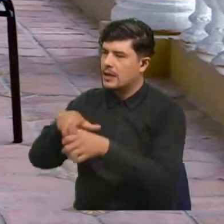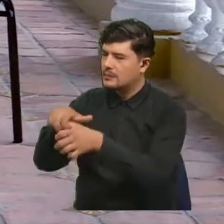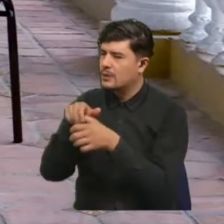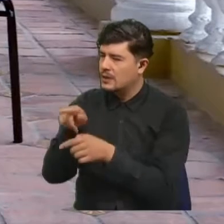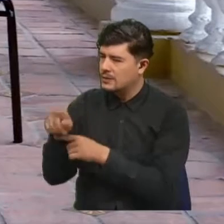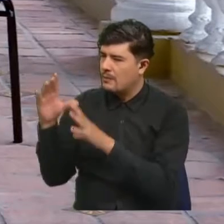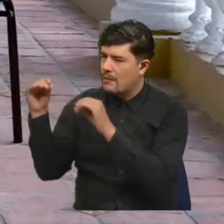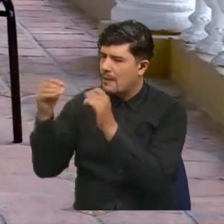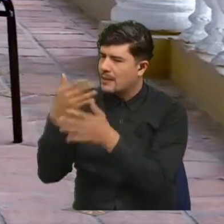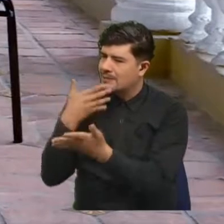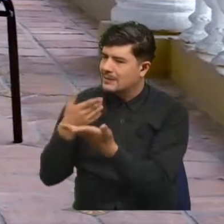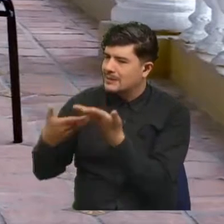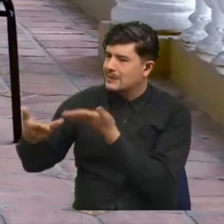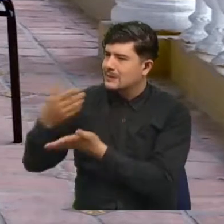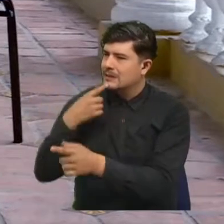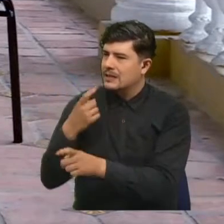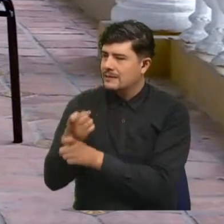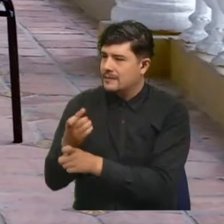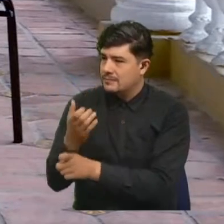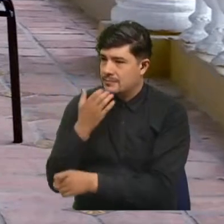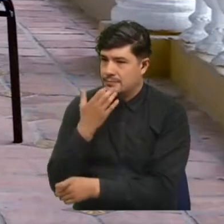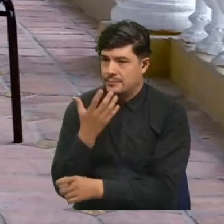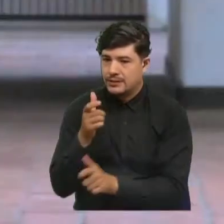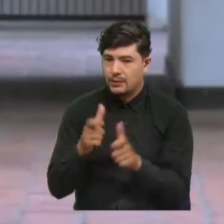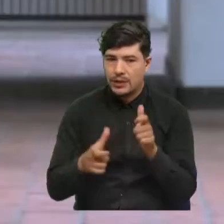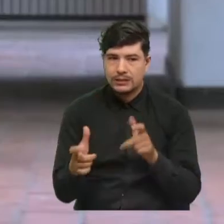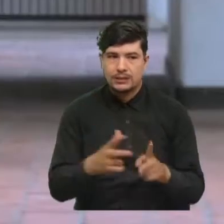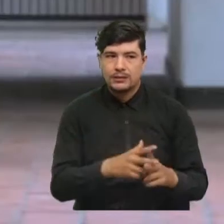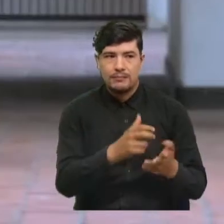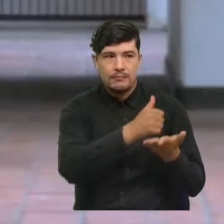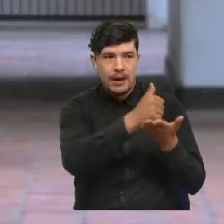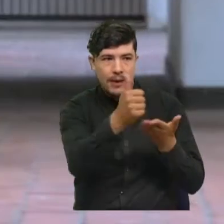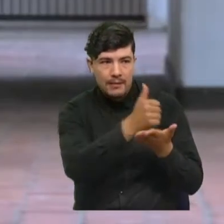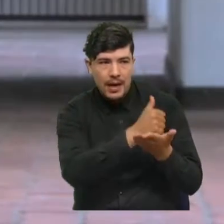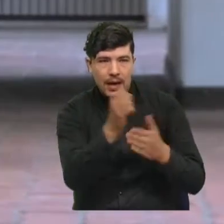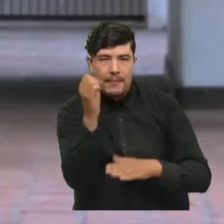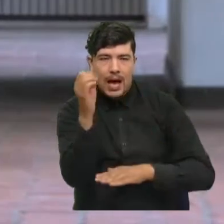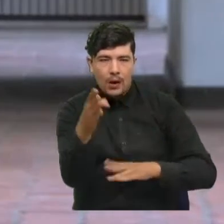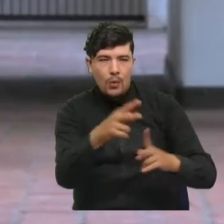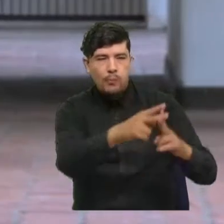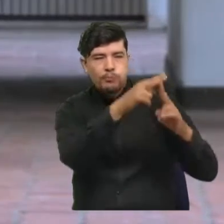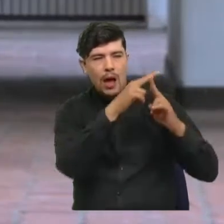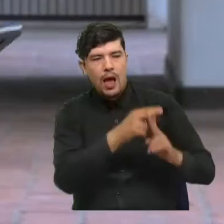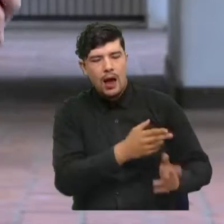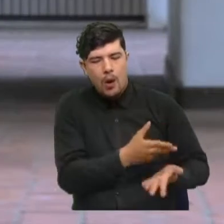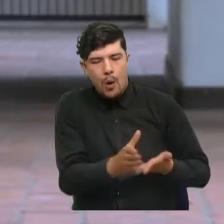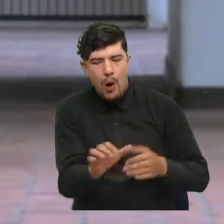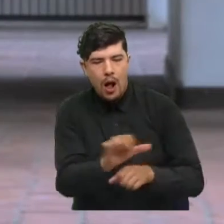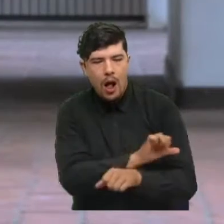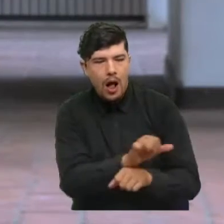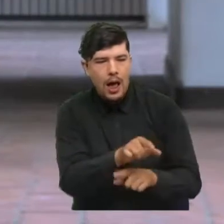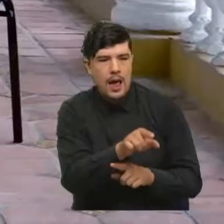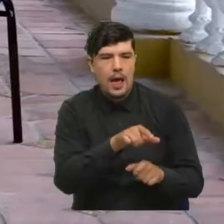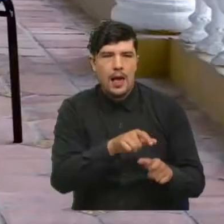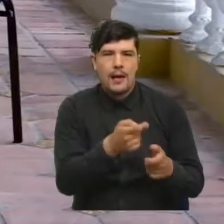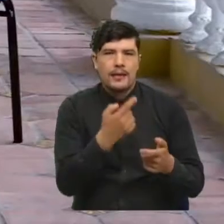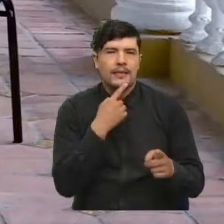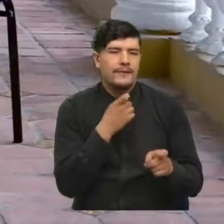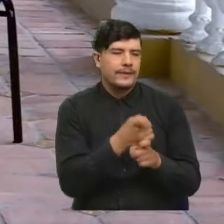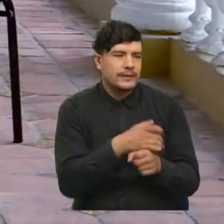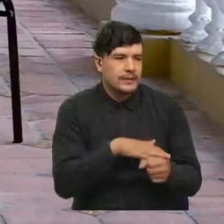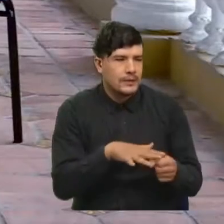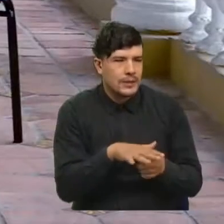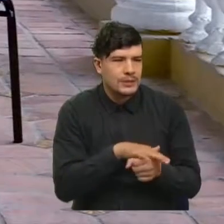para ellos poder en estos momentos a través de base cuenta que tienen una parte como tal para hacer el ejercicio de reposición de carros